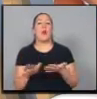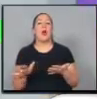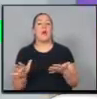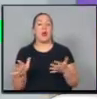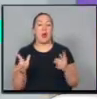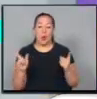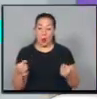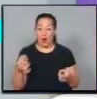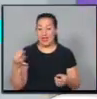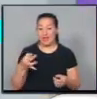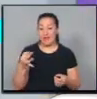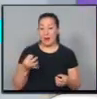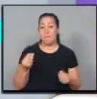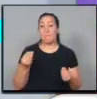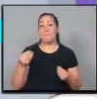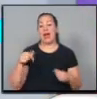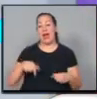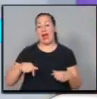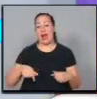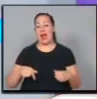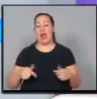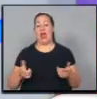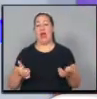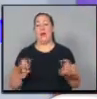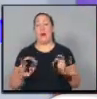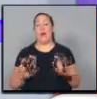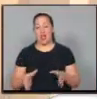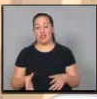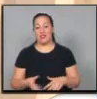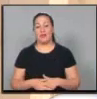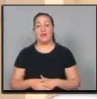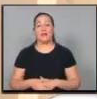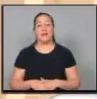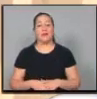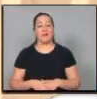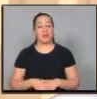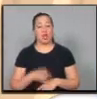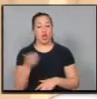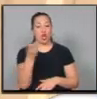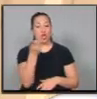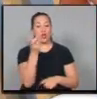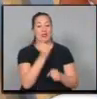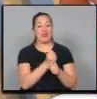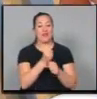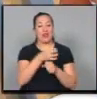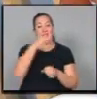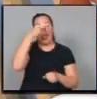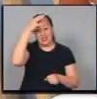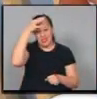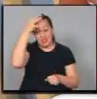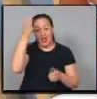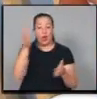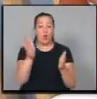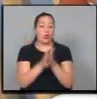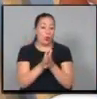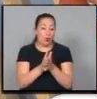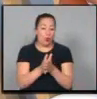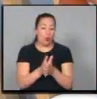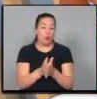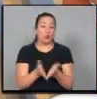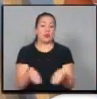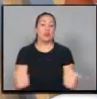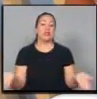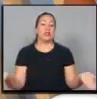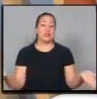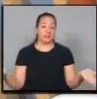viene muy bien justamente para la temporada. Por eso, por eso. Pensemos que estos dos muchachos trabajan en una obra de teatro juntos.